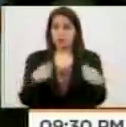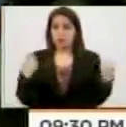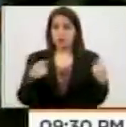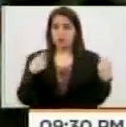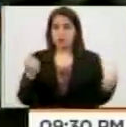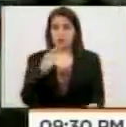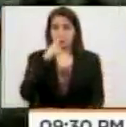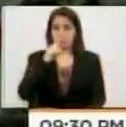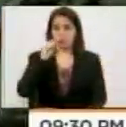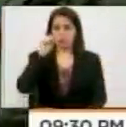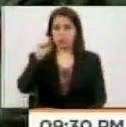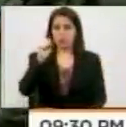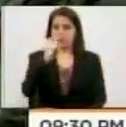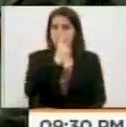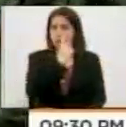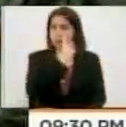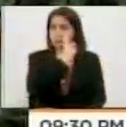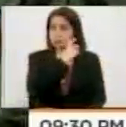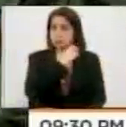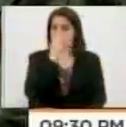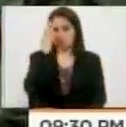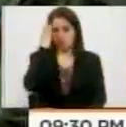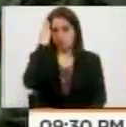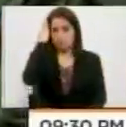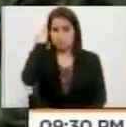Mira, yo tengo que contar algo, de verdad.